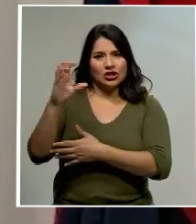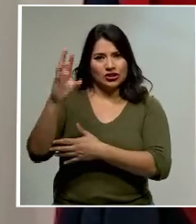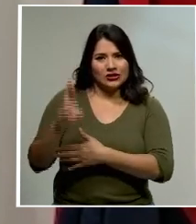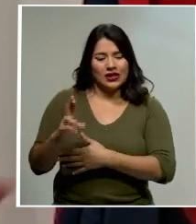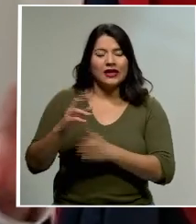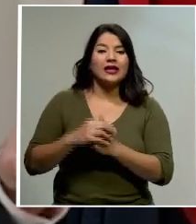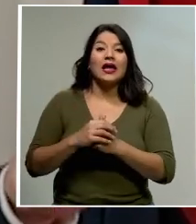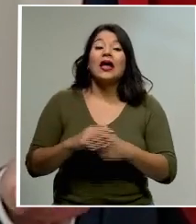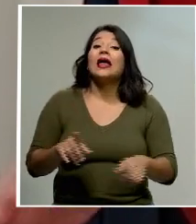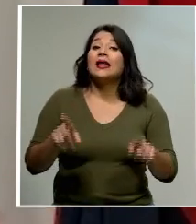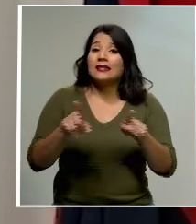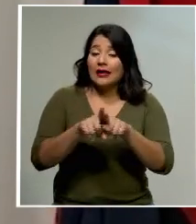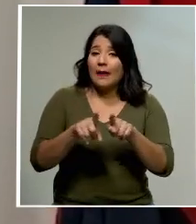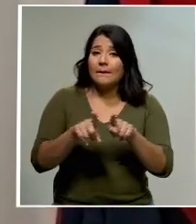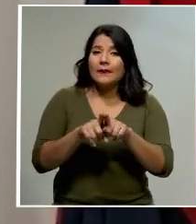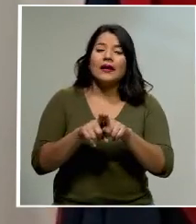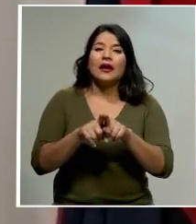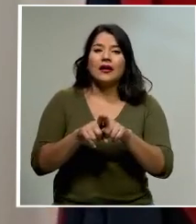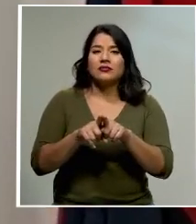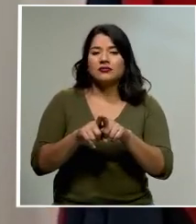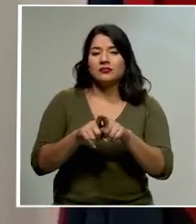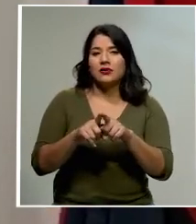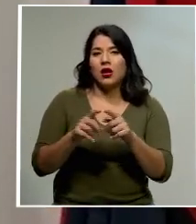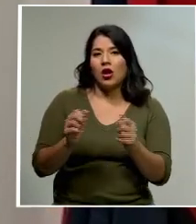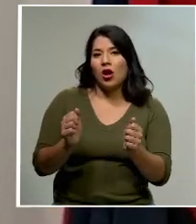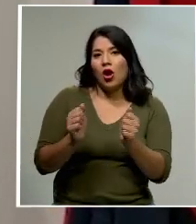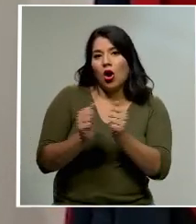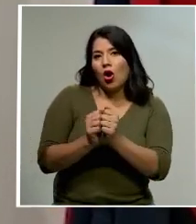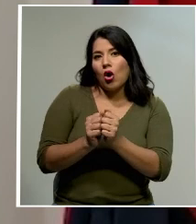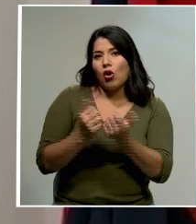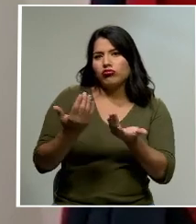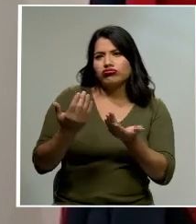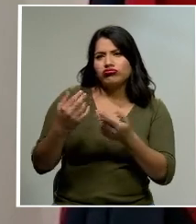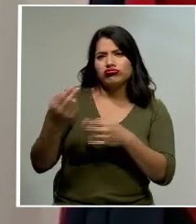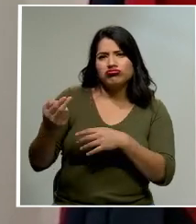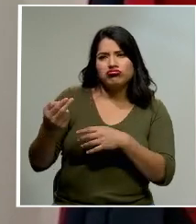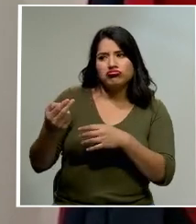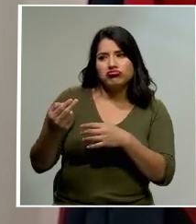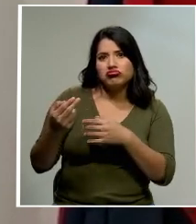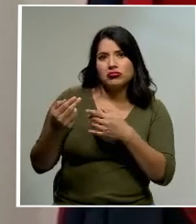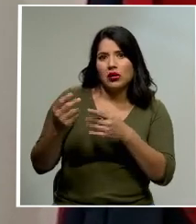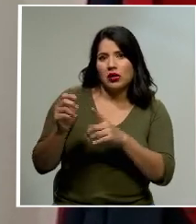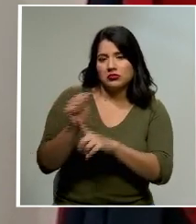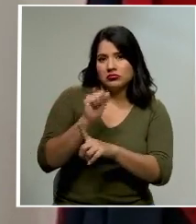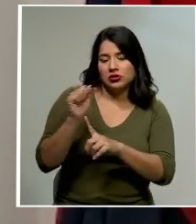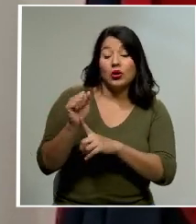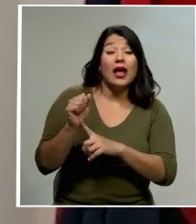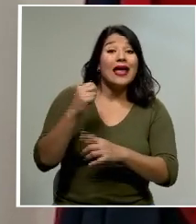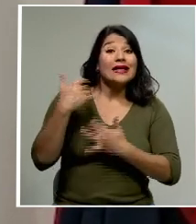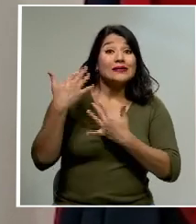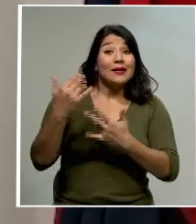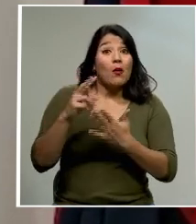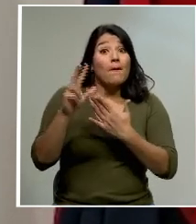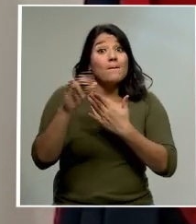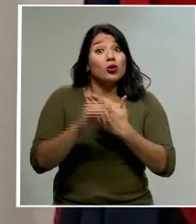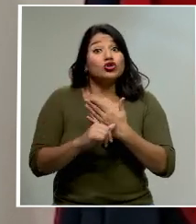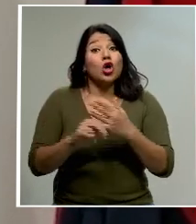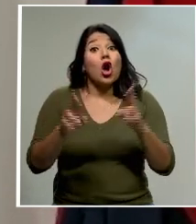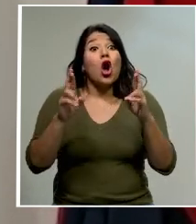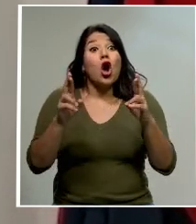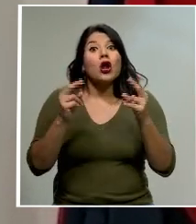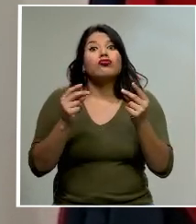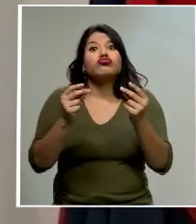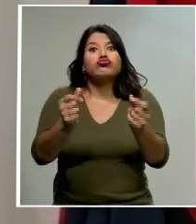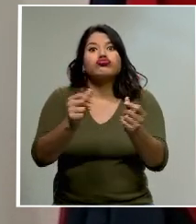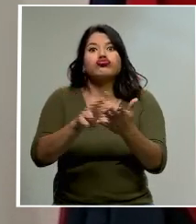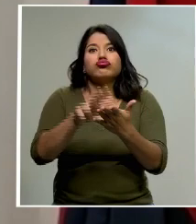comparado además con el comportamiento histórico que ha tenido este impuesto. De manera que este proyecto esperaríamos que pueda ser rápido ley de la